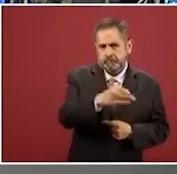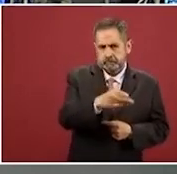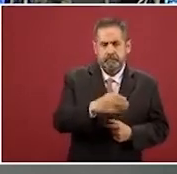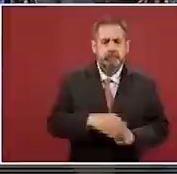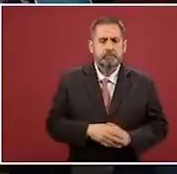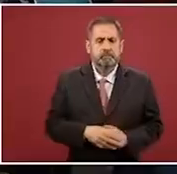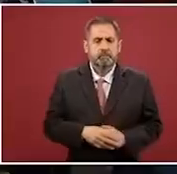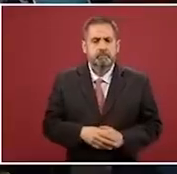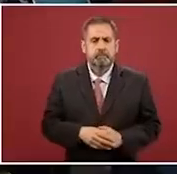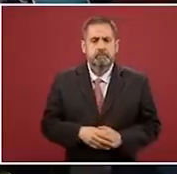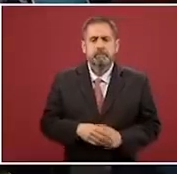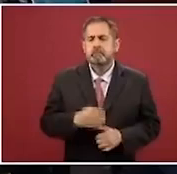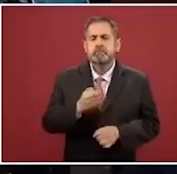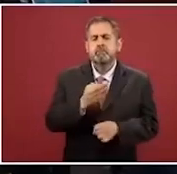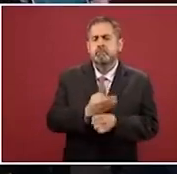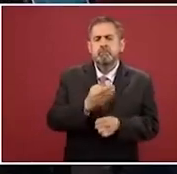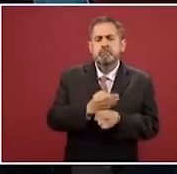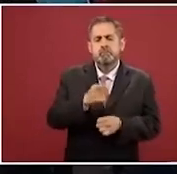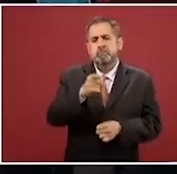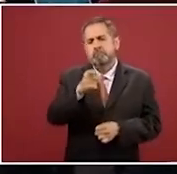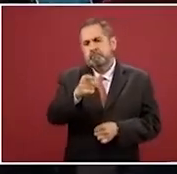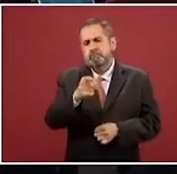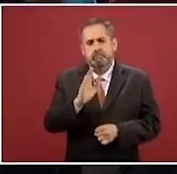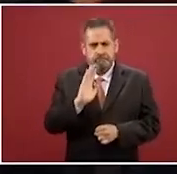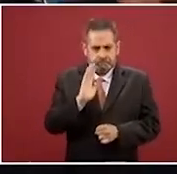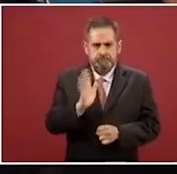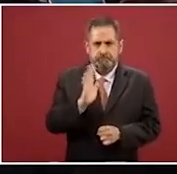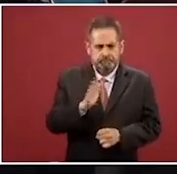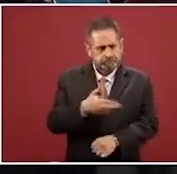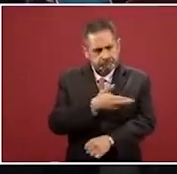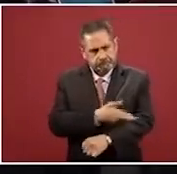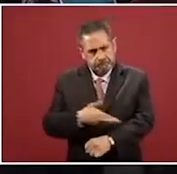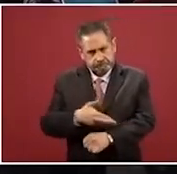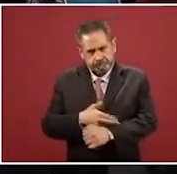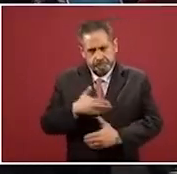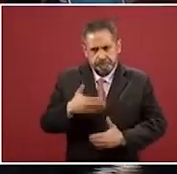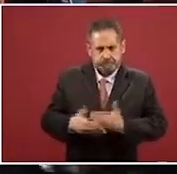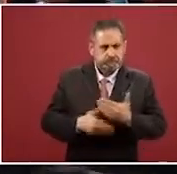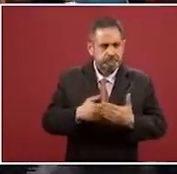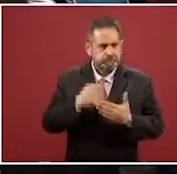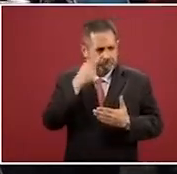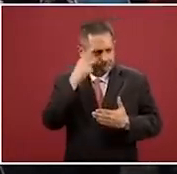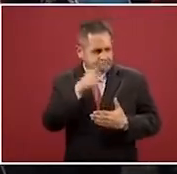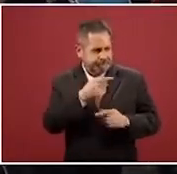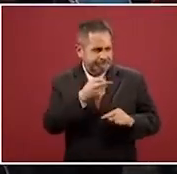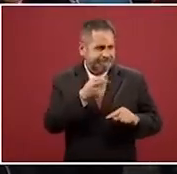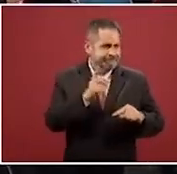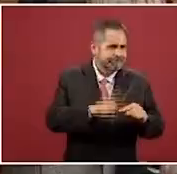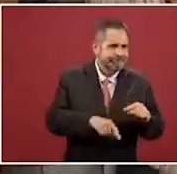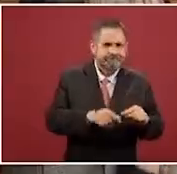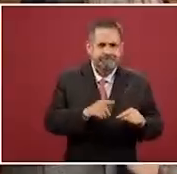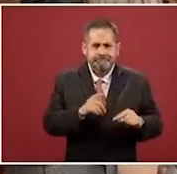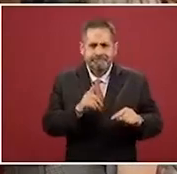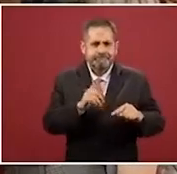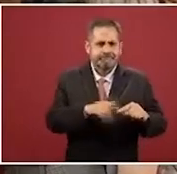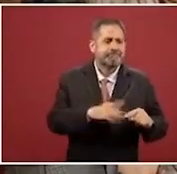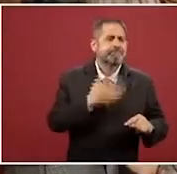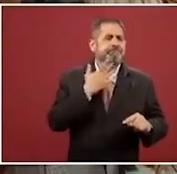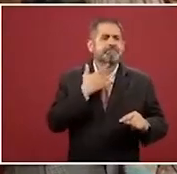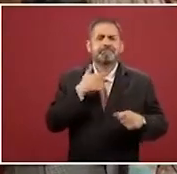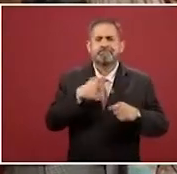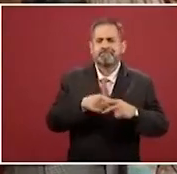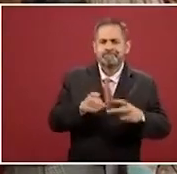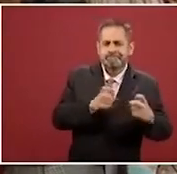de, ahorita con lo que llevan ustedes avanzado en lo que es el combate a lo que son las